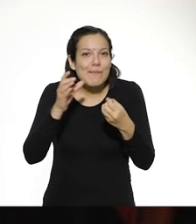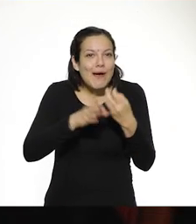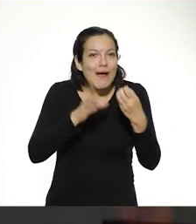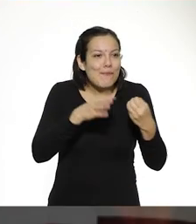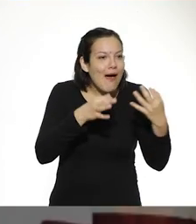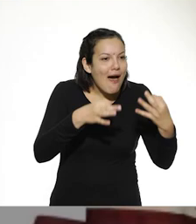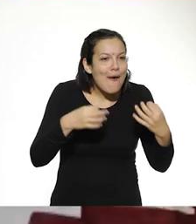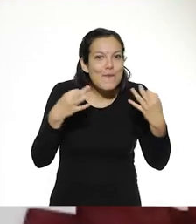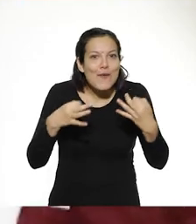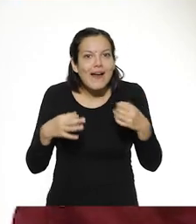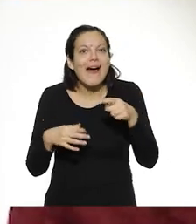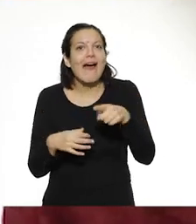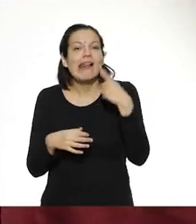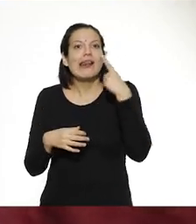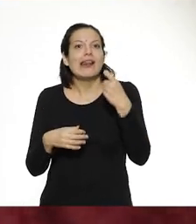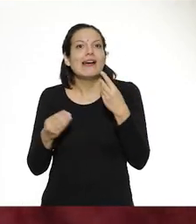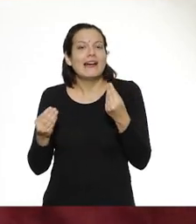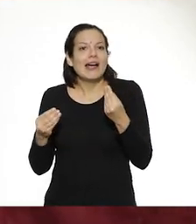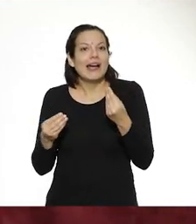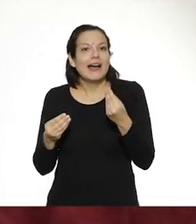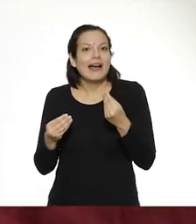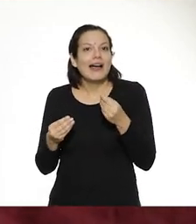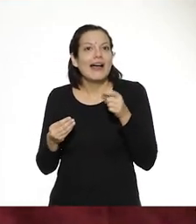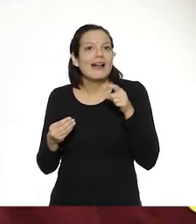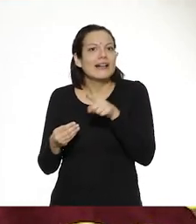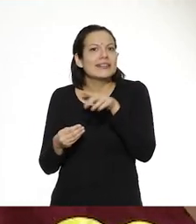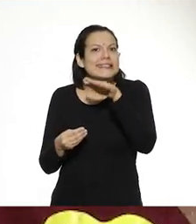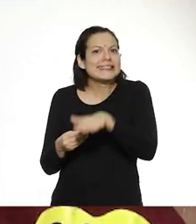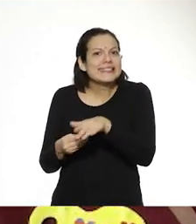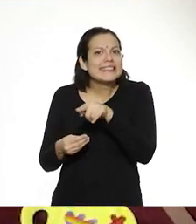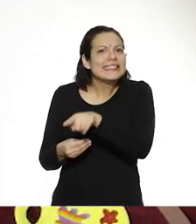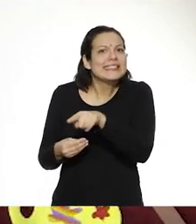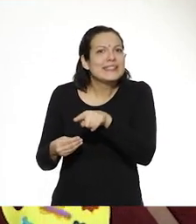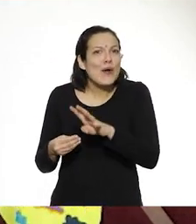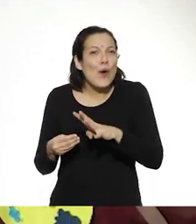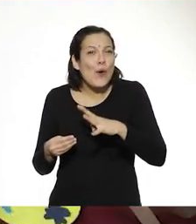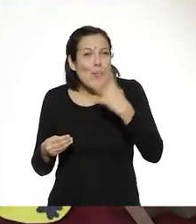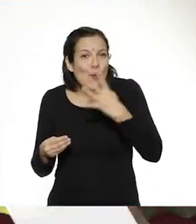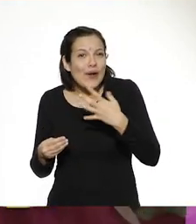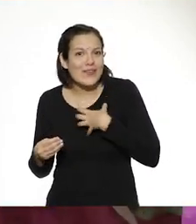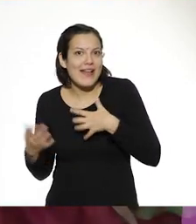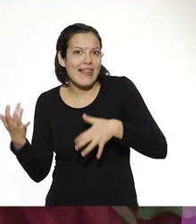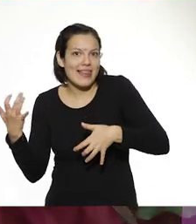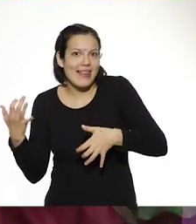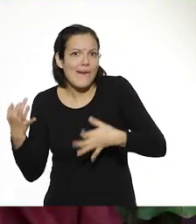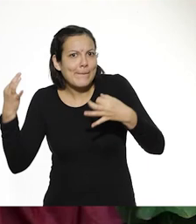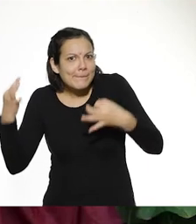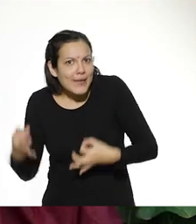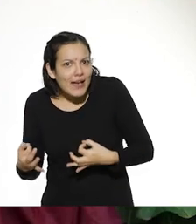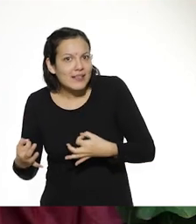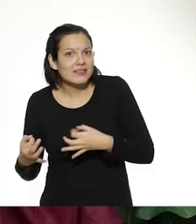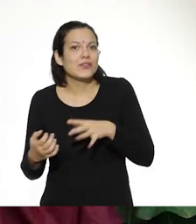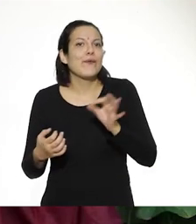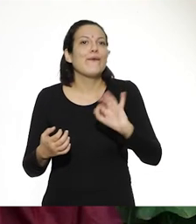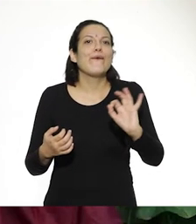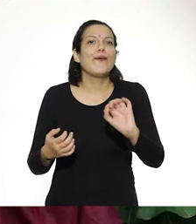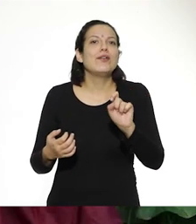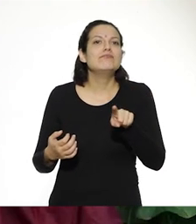talentos. Es ahí donde nos damos cuenta que ese chico del cuarto grado sabe tocar guitarras